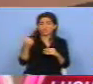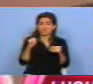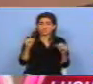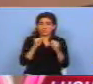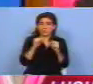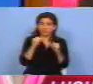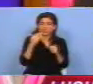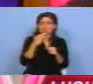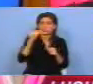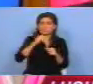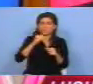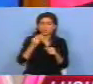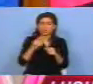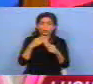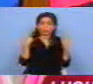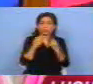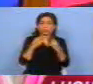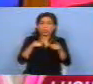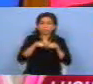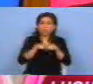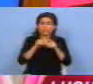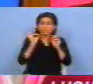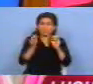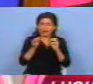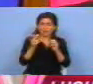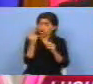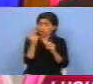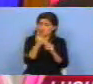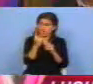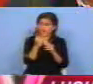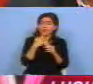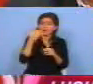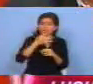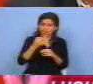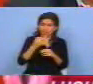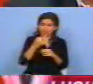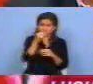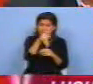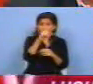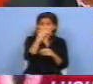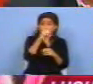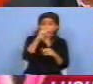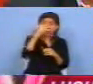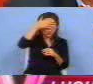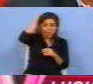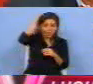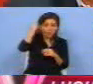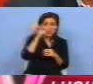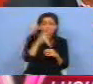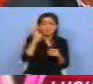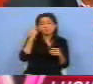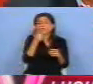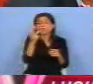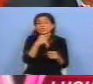absolutamente apático cuando sabe que todo lo que se dijo acá tanto Teto como Lucho fue verdad y existió ahora bien si lo quieren acallar si tienen códigos